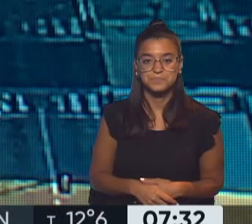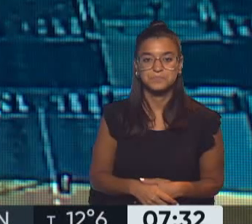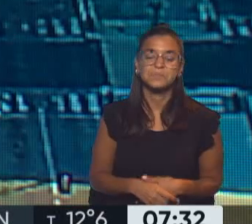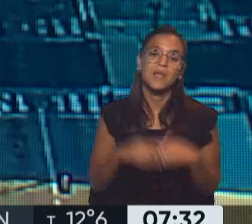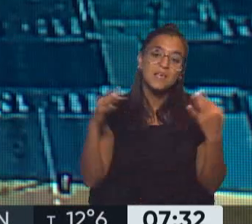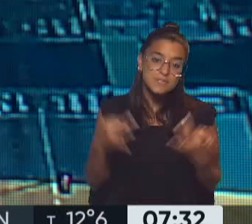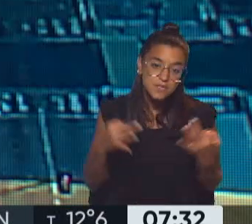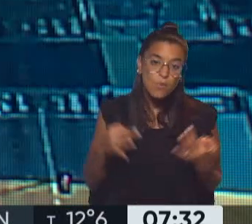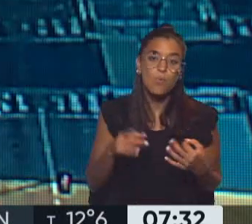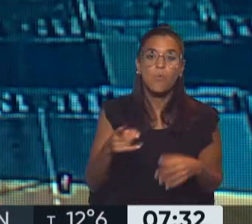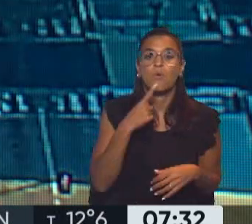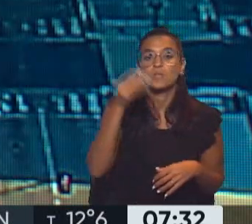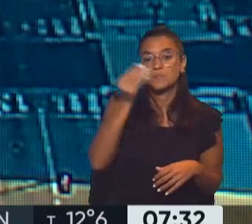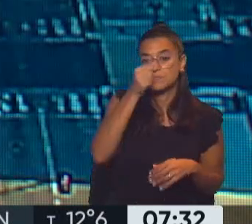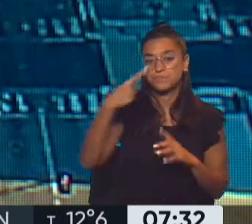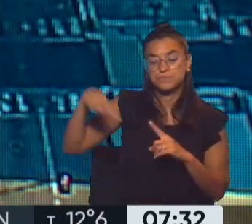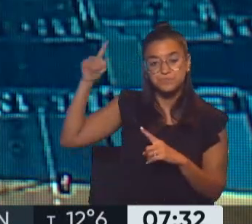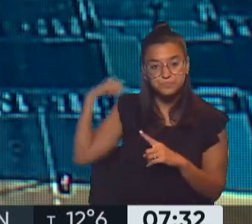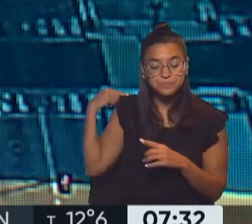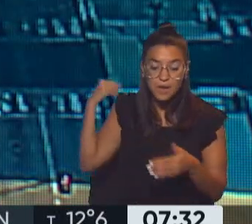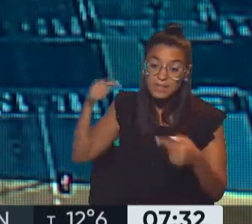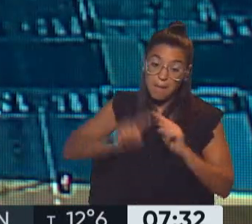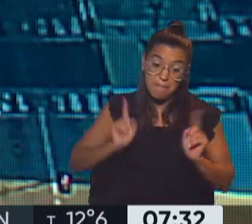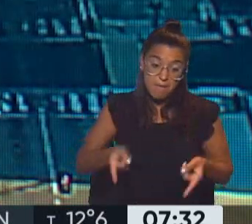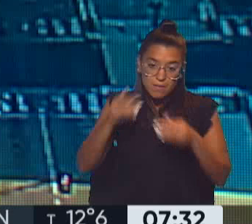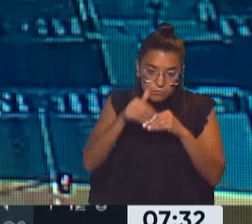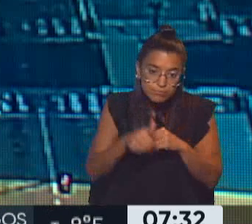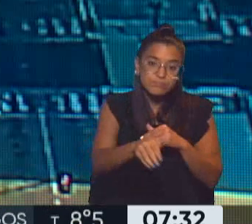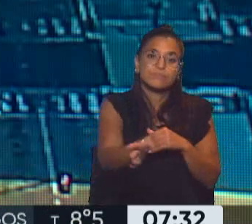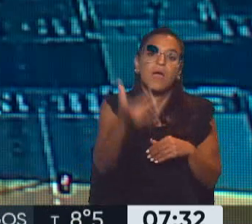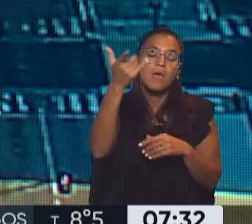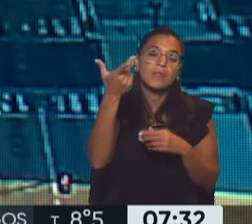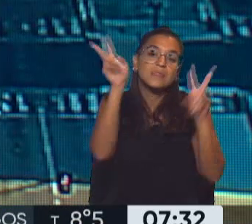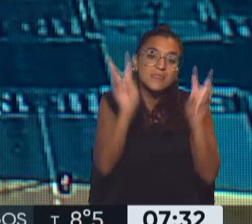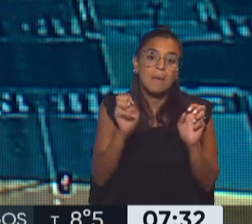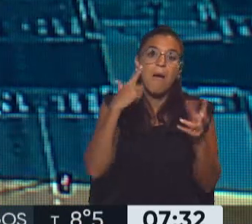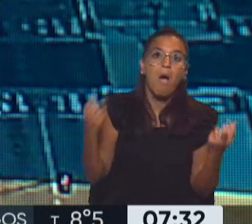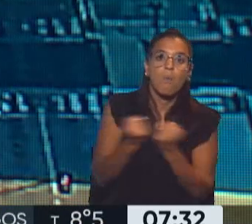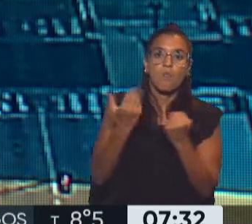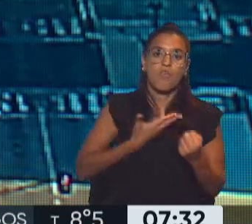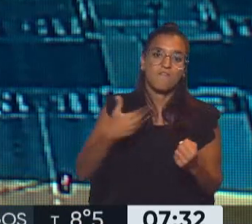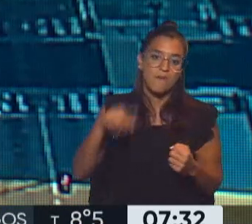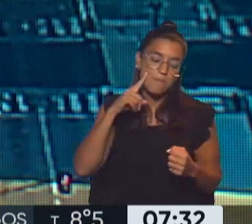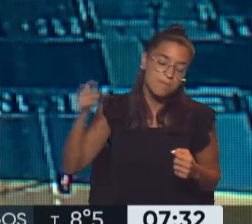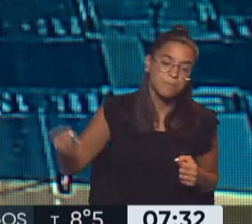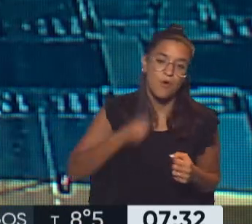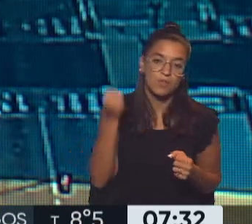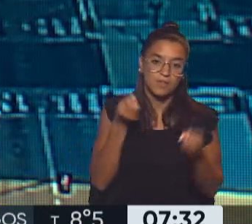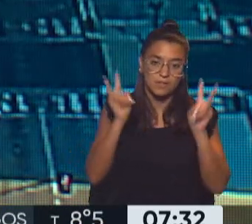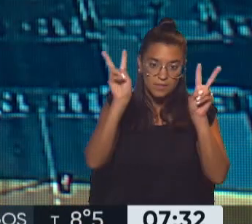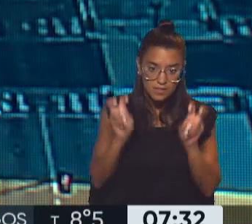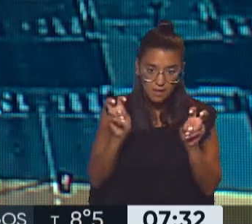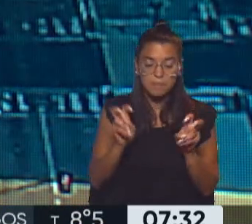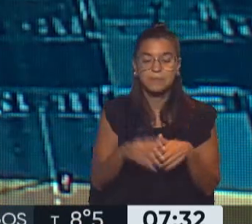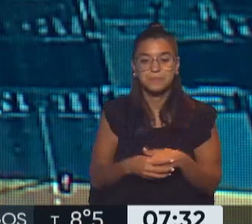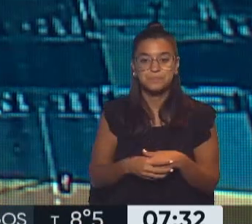Y seguramente fue durante el fin de semana y será durante los próximos días el tema, el acuerdo con el Fondo Monetario Internacional, el acuerdo del gobierno con el Fondo